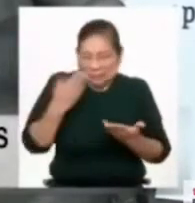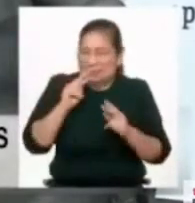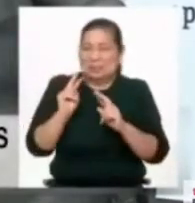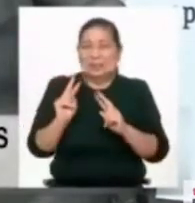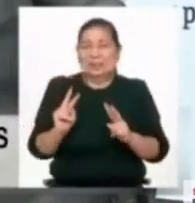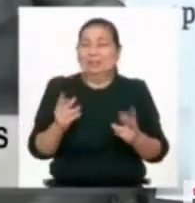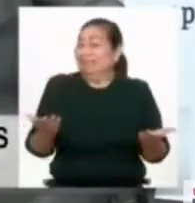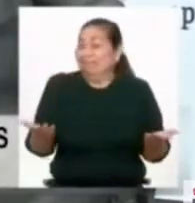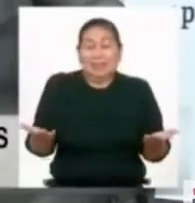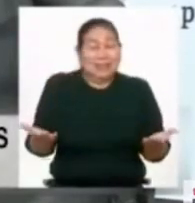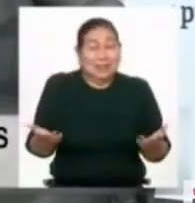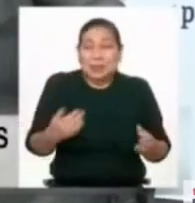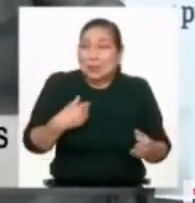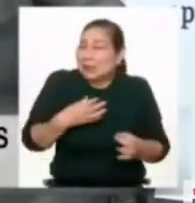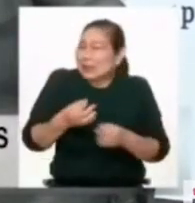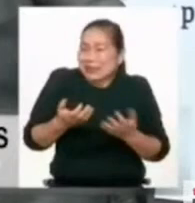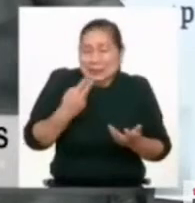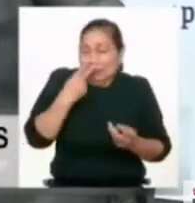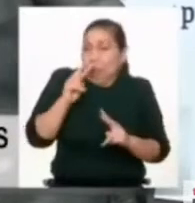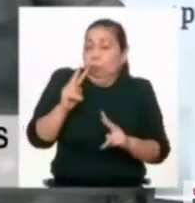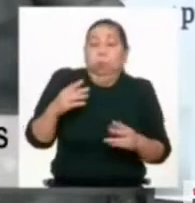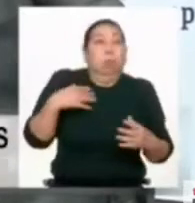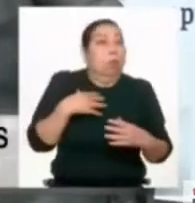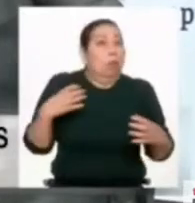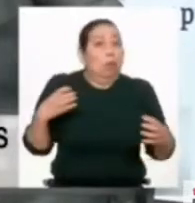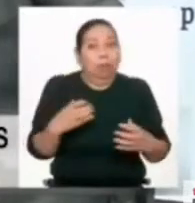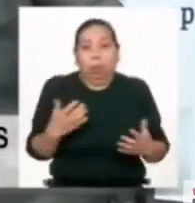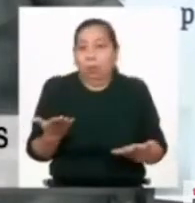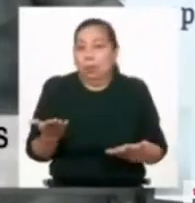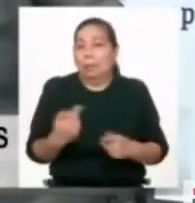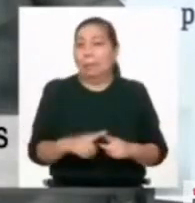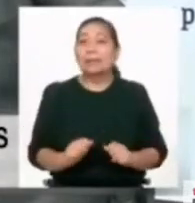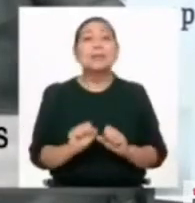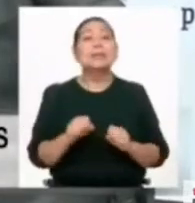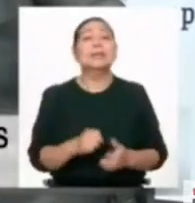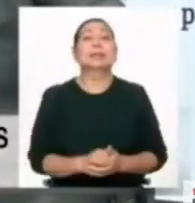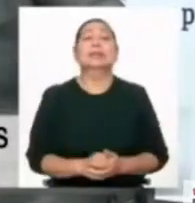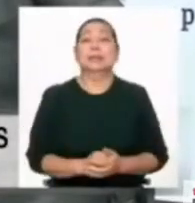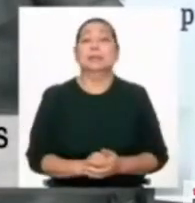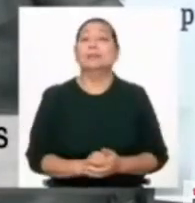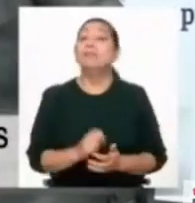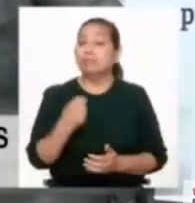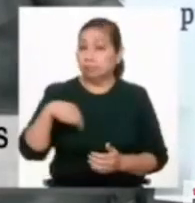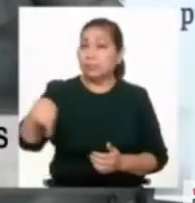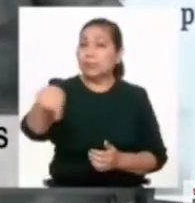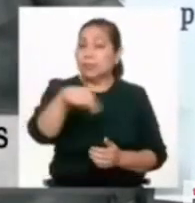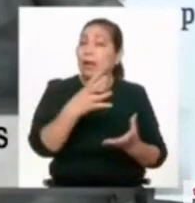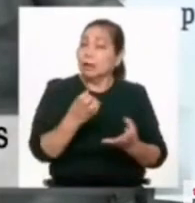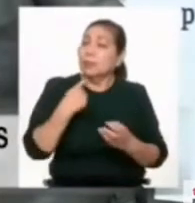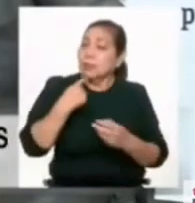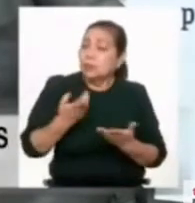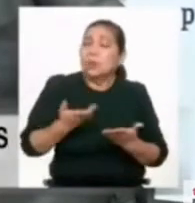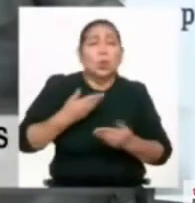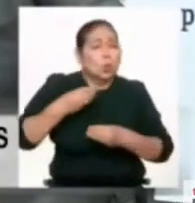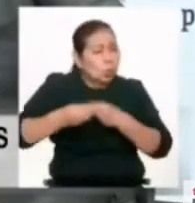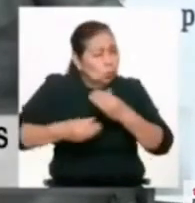concretamente es algo indescriptible. Bueno, en fin, y por supuesto nosotros queremos resolver